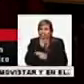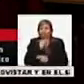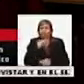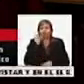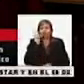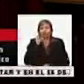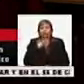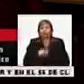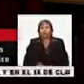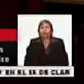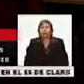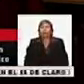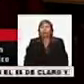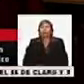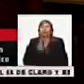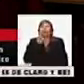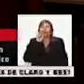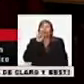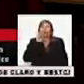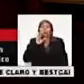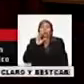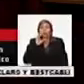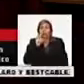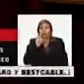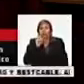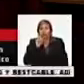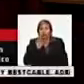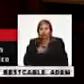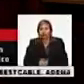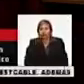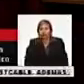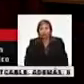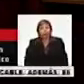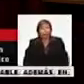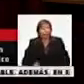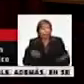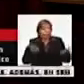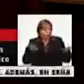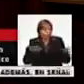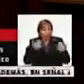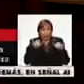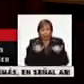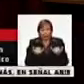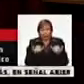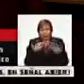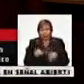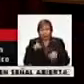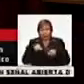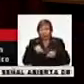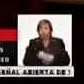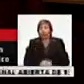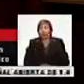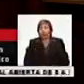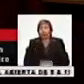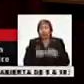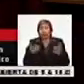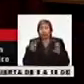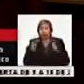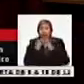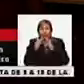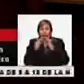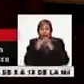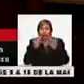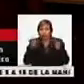como siempre le decíamos, Víctor Raúl Haya de la Torre. Y está presente en esta sala, en esta